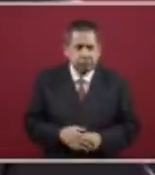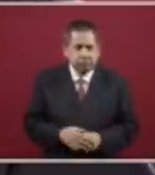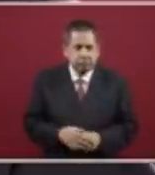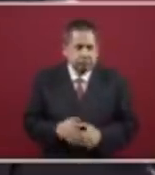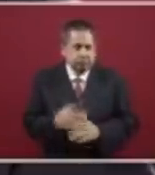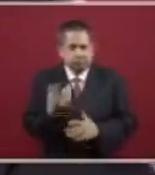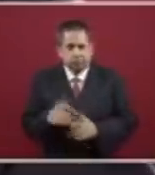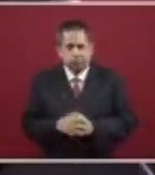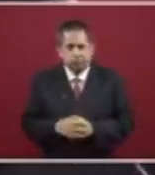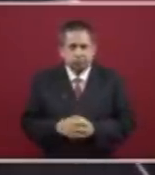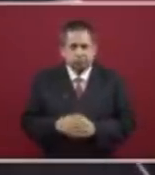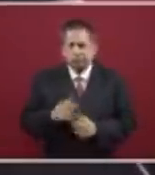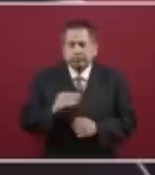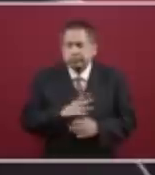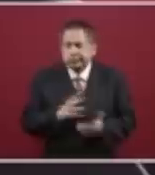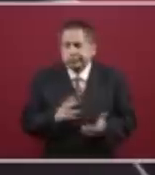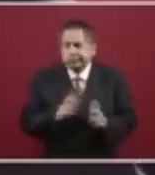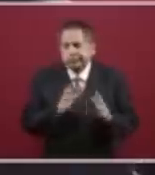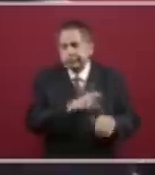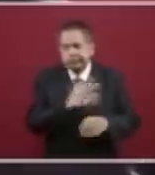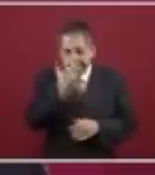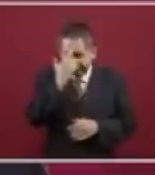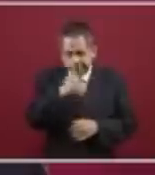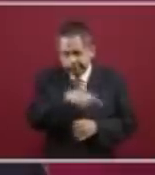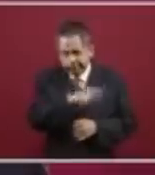porque no hay fundamento.